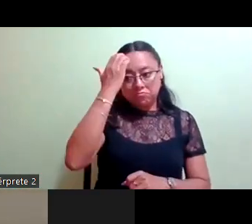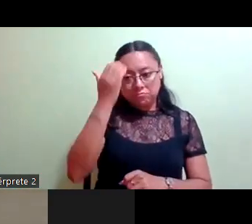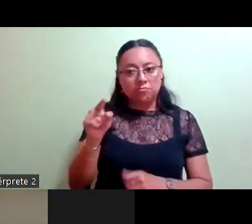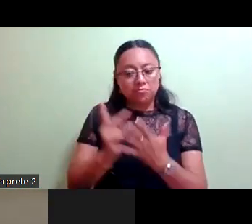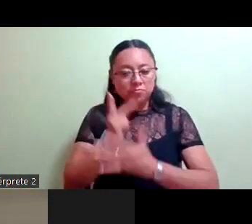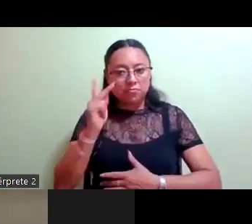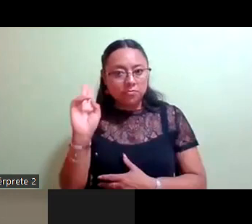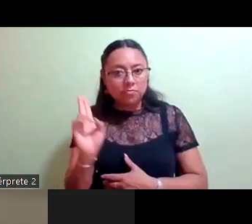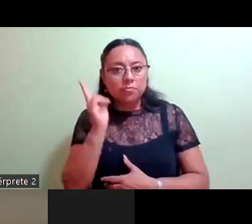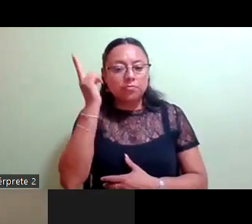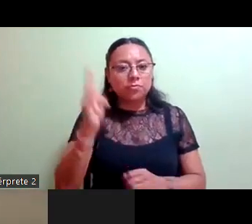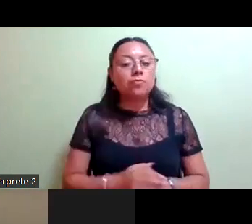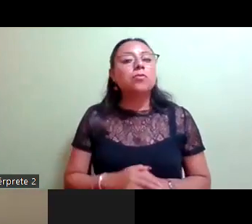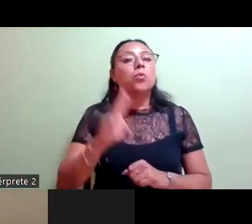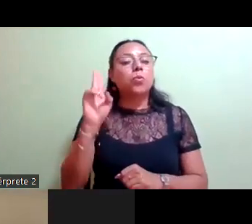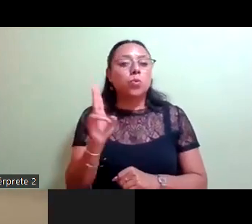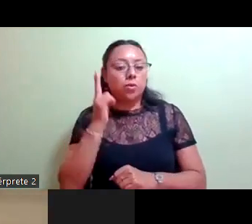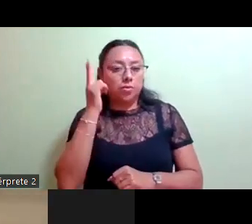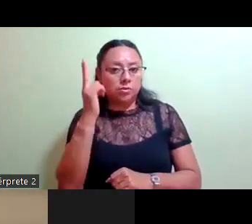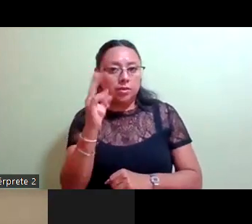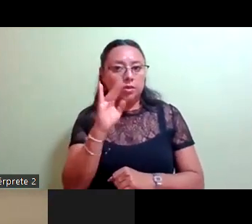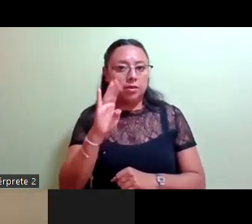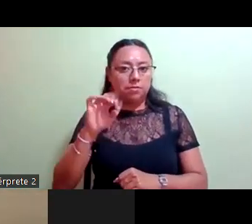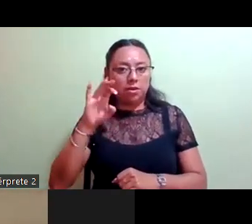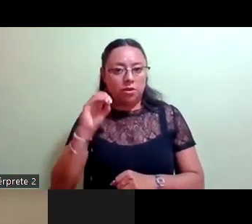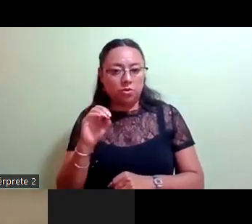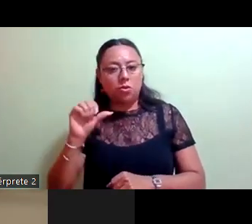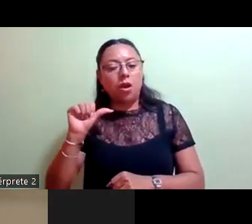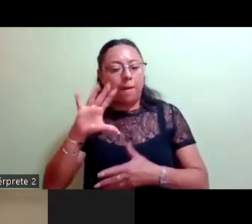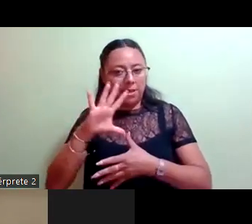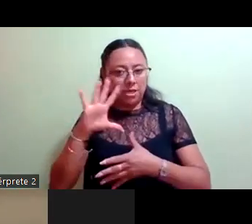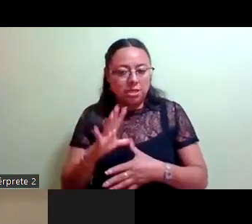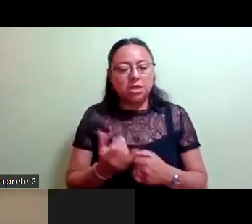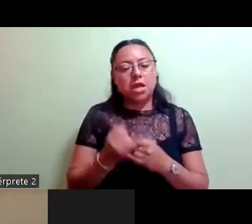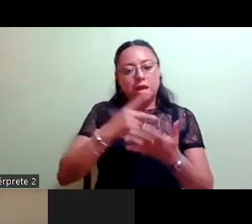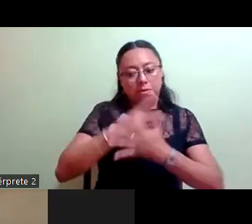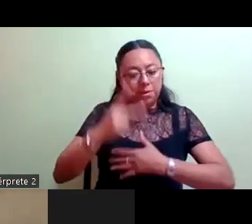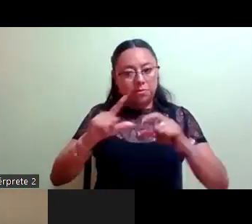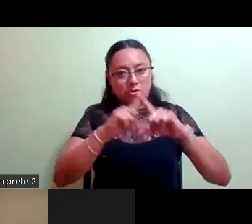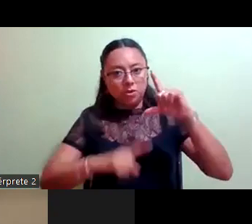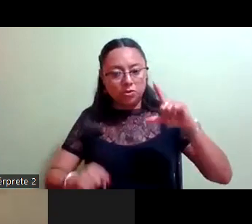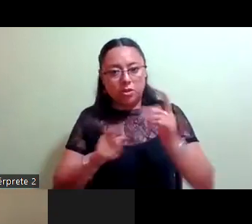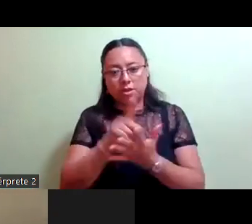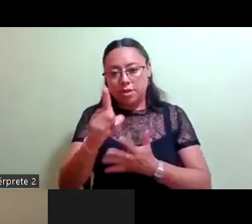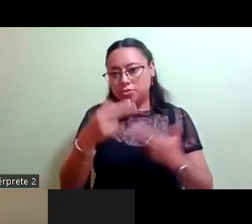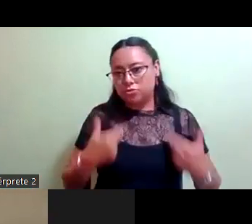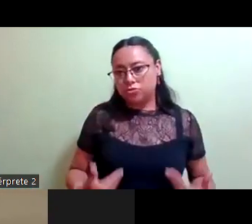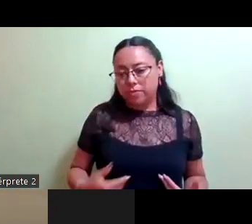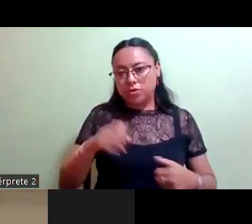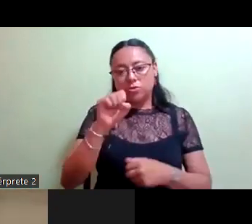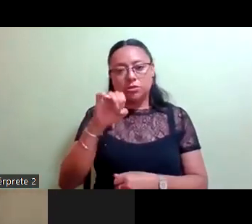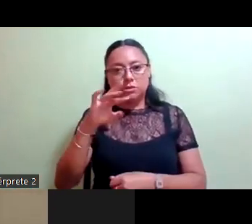universitario de la Universidad Iberoamericana, el Premio Nacional de Derechos Humanos Sergio Méndez Arceo y